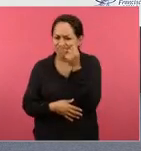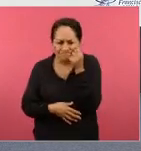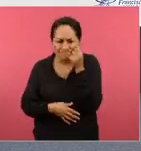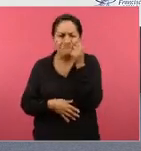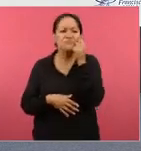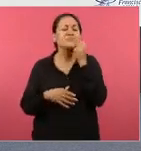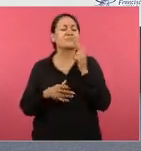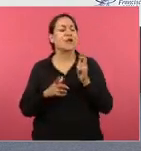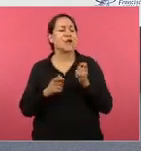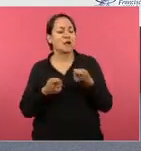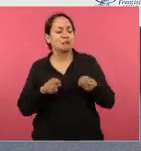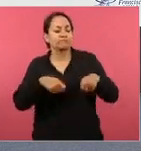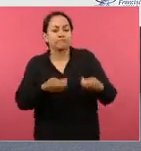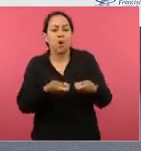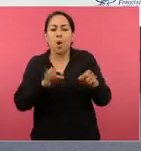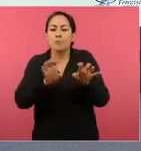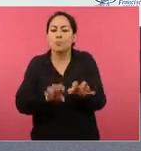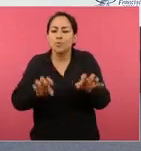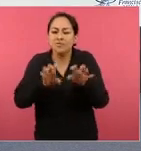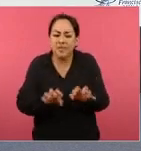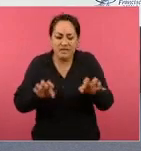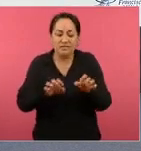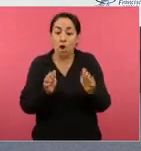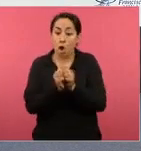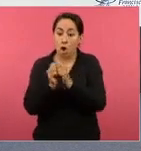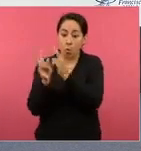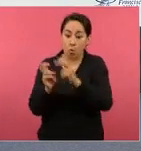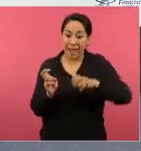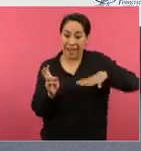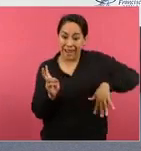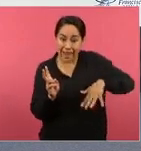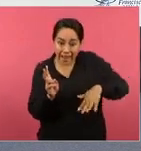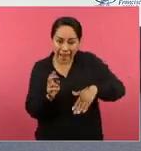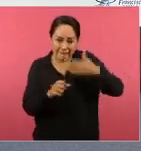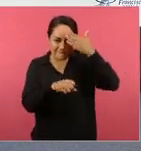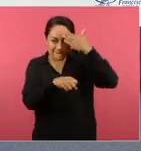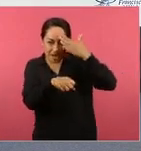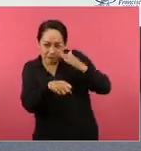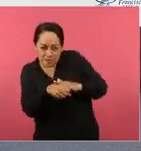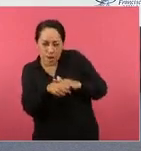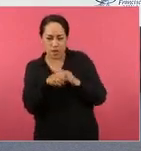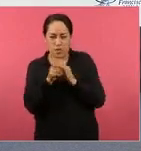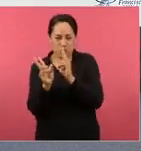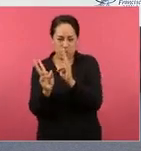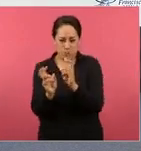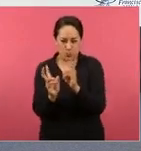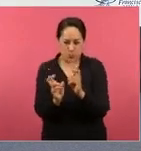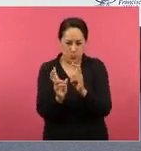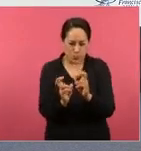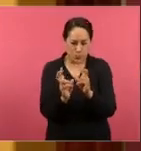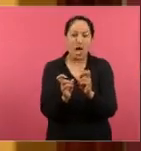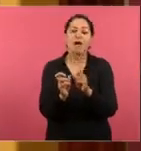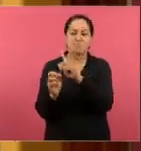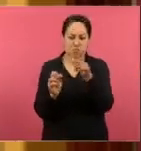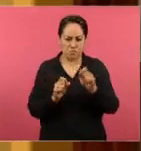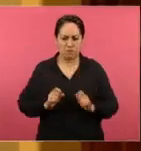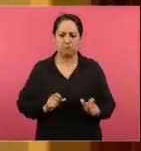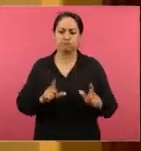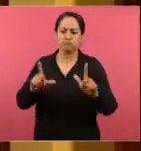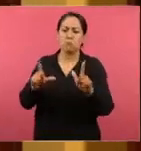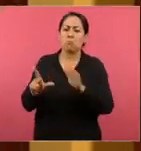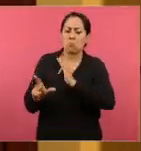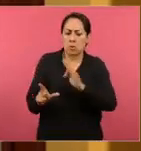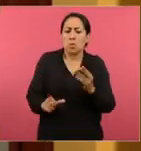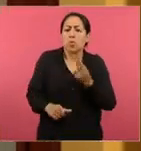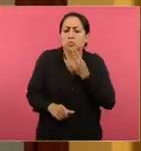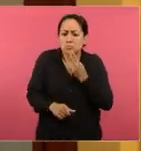van a estar todos los materiales, los interactivos, que por cierto son muy amigables, con casi todos los